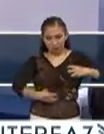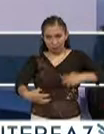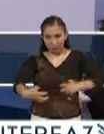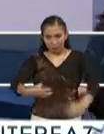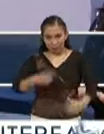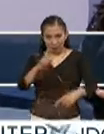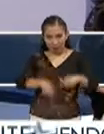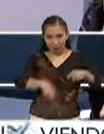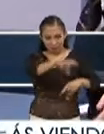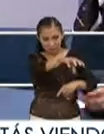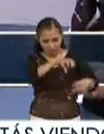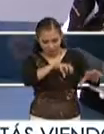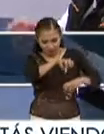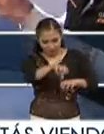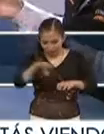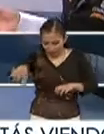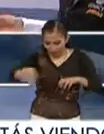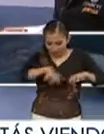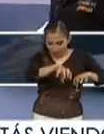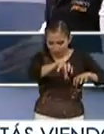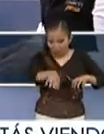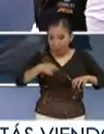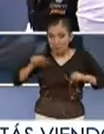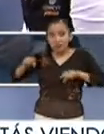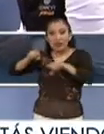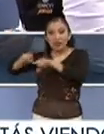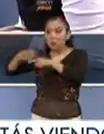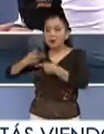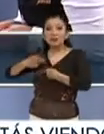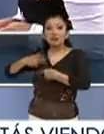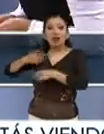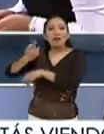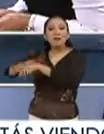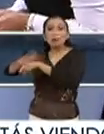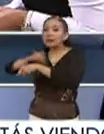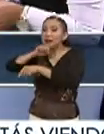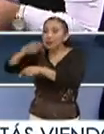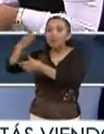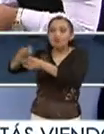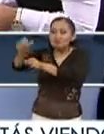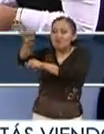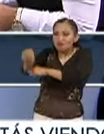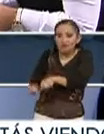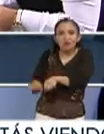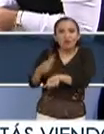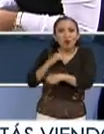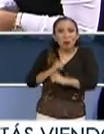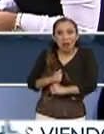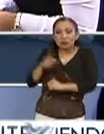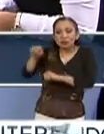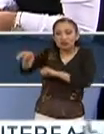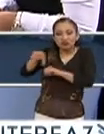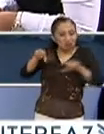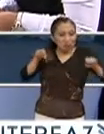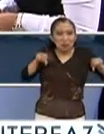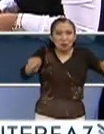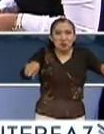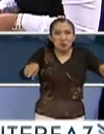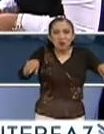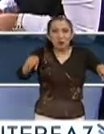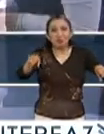el cuerpo del que va a ser donador. Que se tiene que hacer casi simultáneamente. Sí, ¿no? Simultáneo. En el caso que